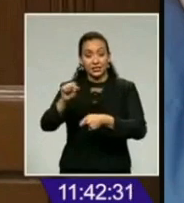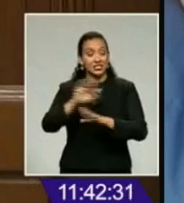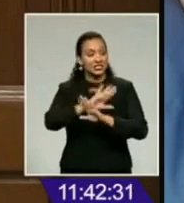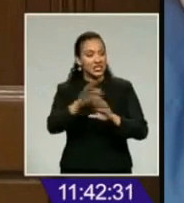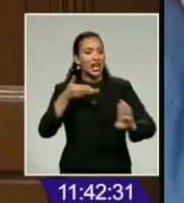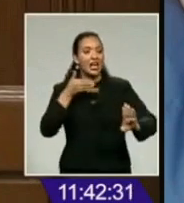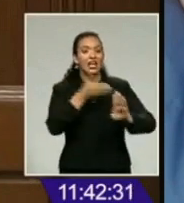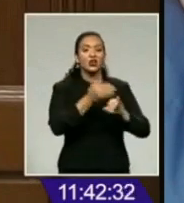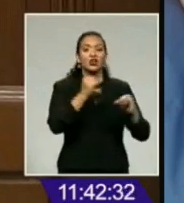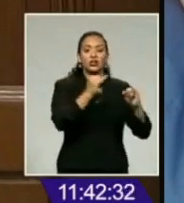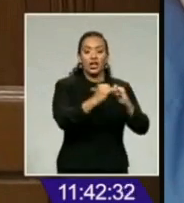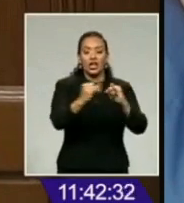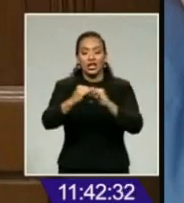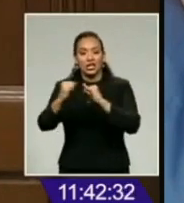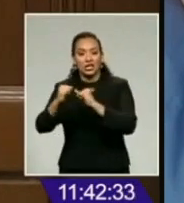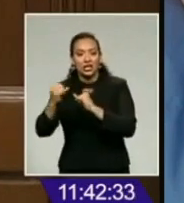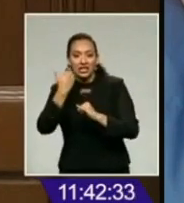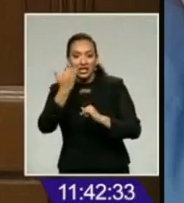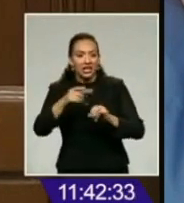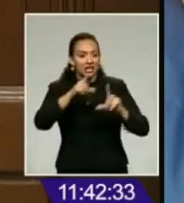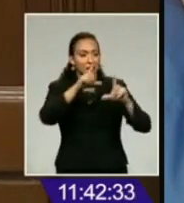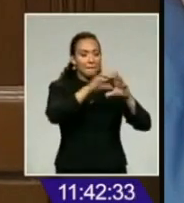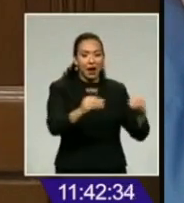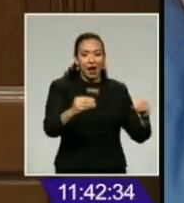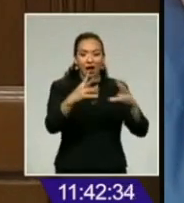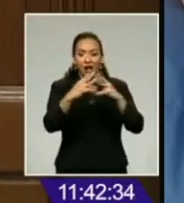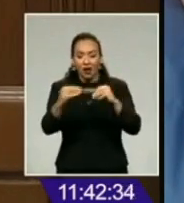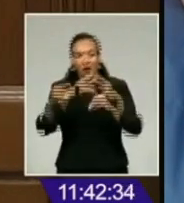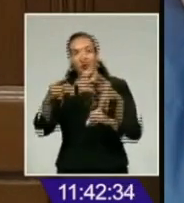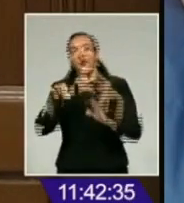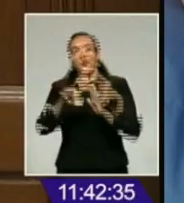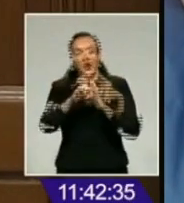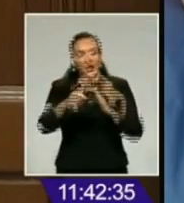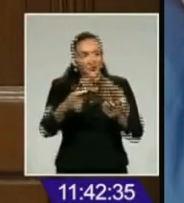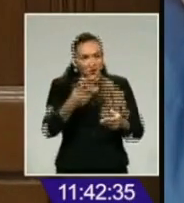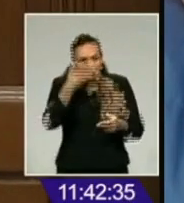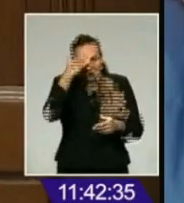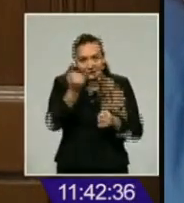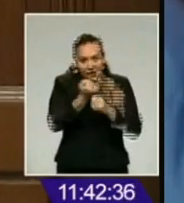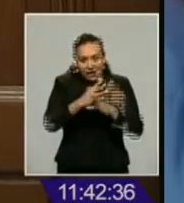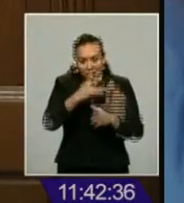y participación para obras y megaproyectos del gobierno federal.